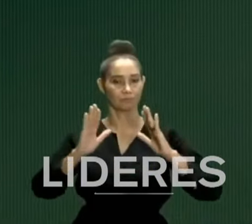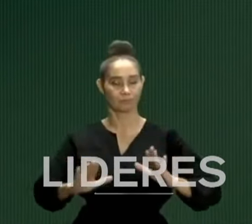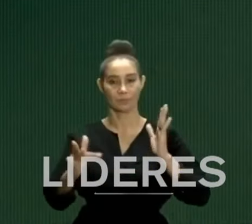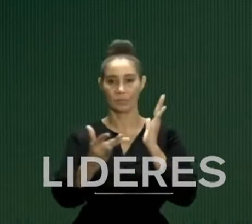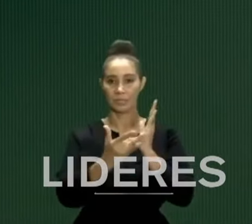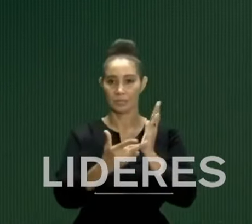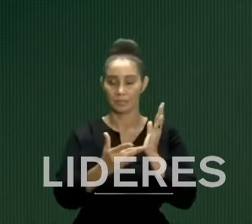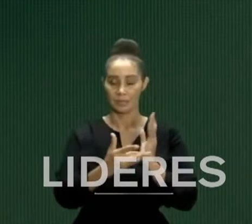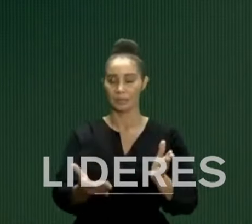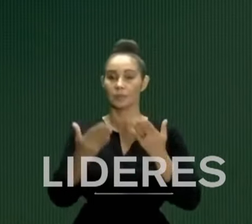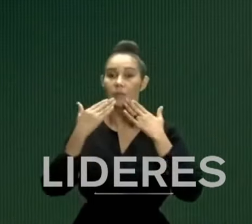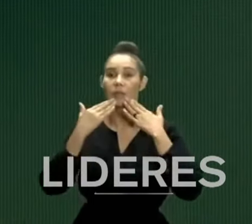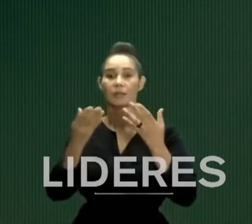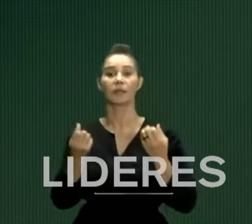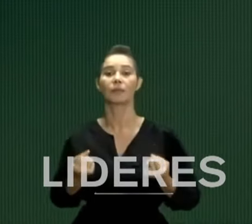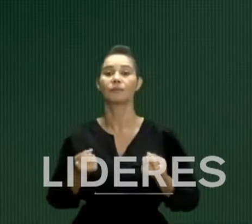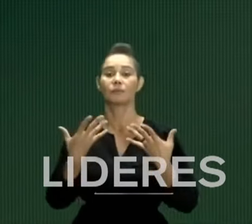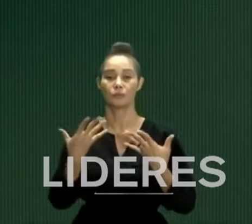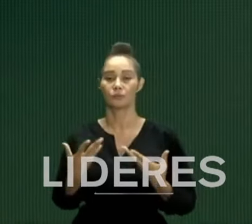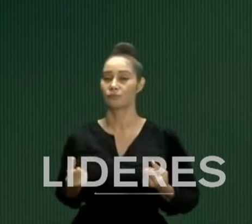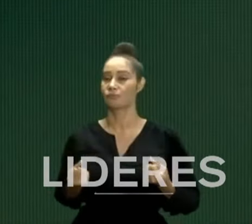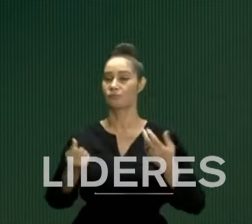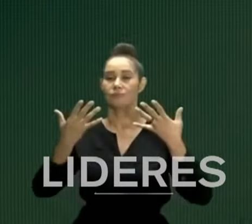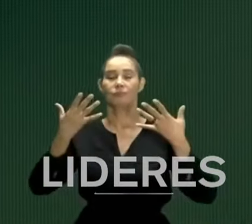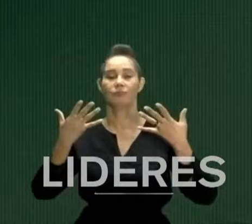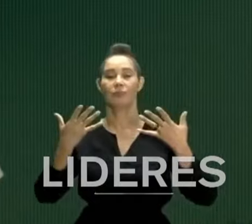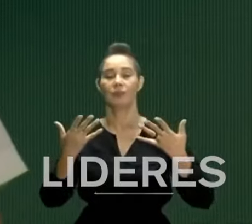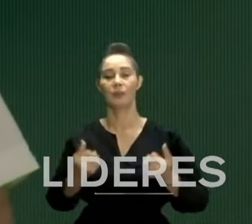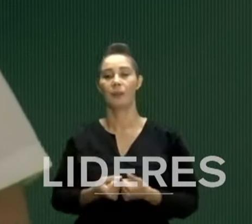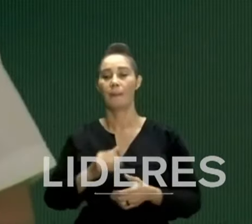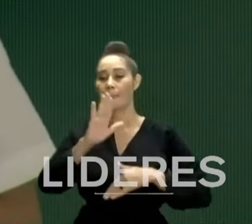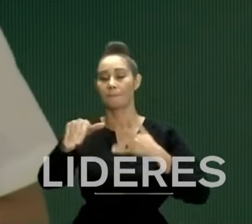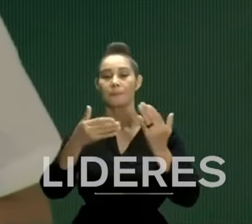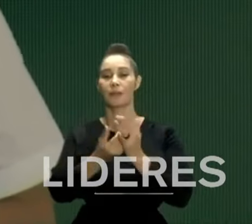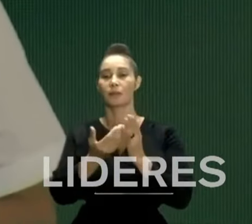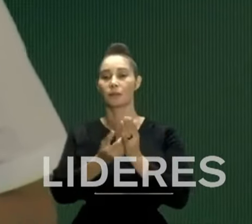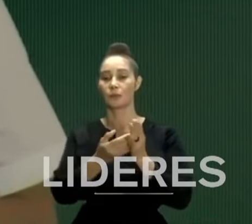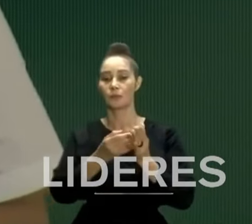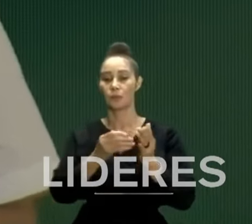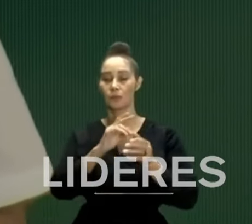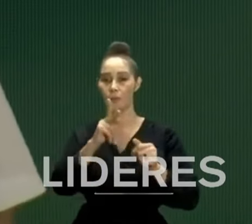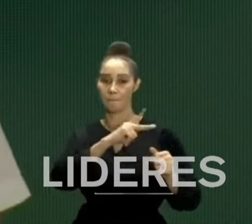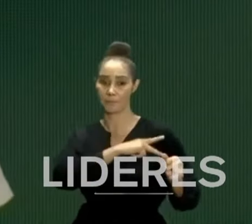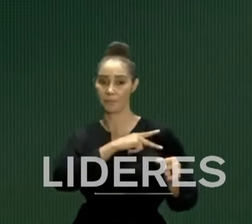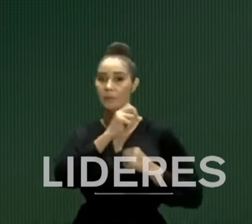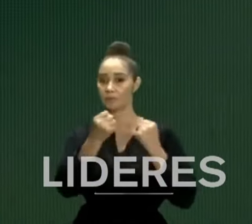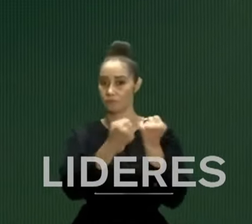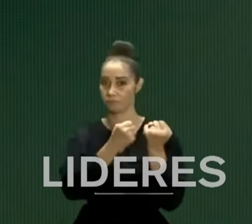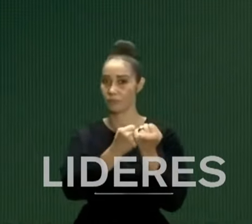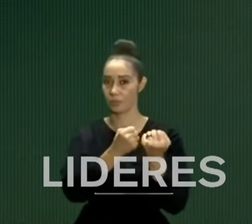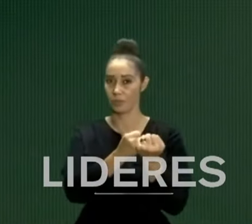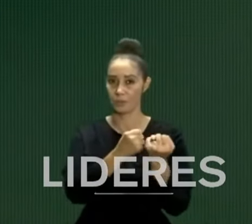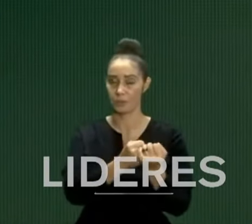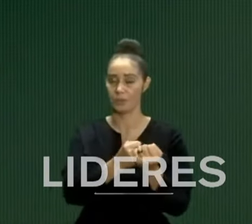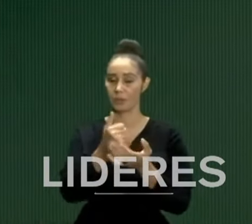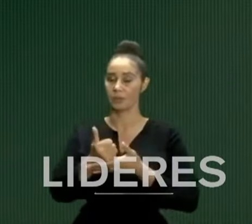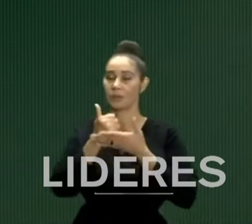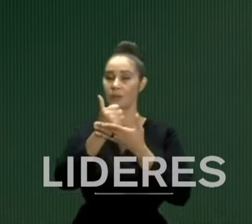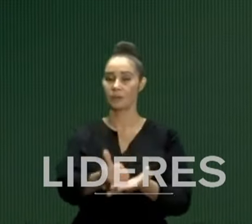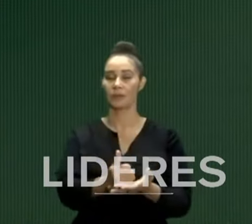técnicos, y le agradezco mucho, mucho a todo el sector privado. A todo el sector privado